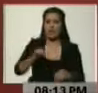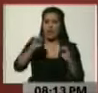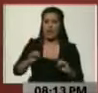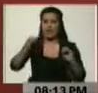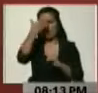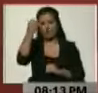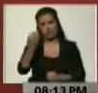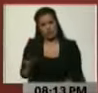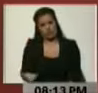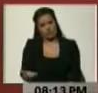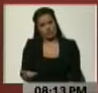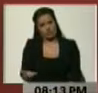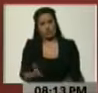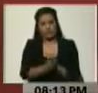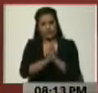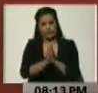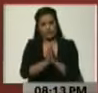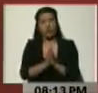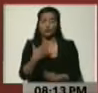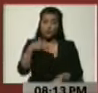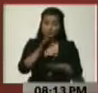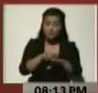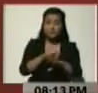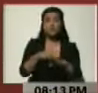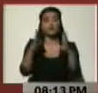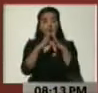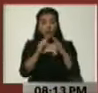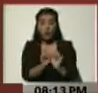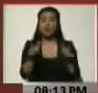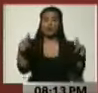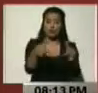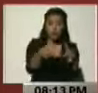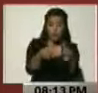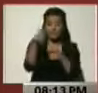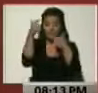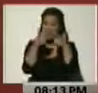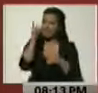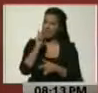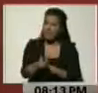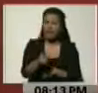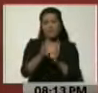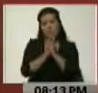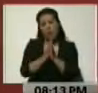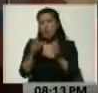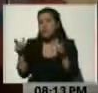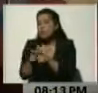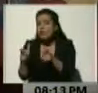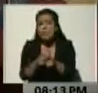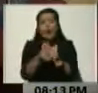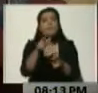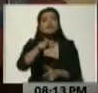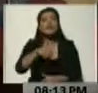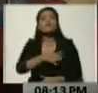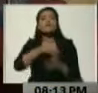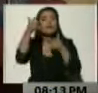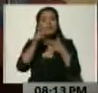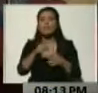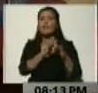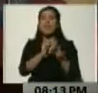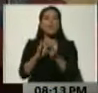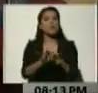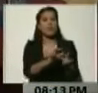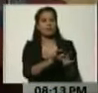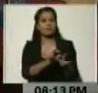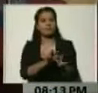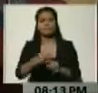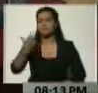No ha vivido aquí en Venezuela. Por eso la unidad de la fuerza chavista tiene que ser a todo trance, en cualquier circunstancia y como sea.